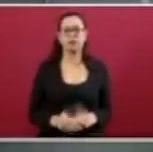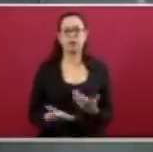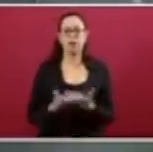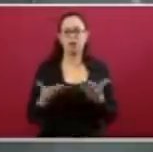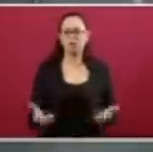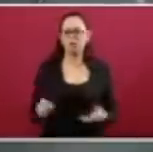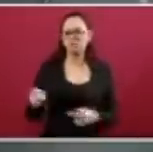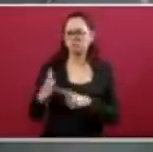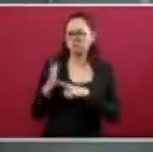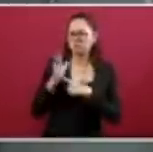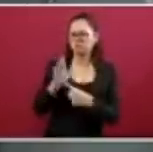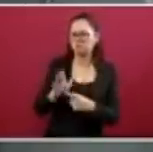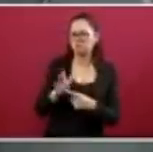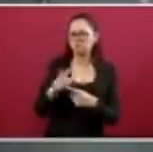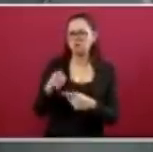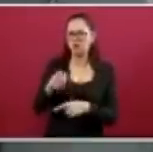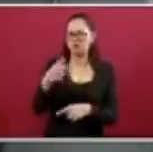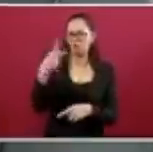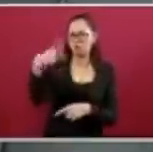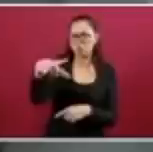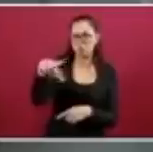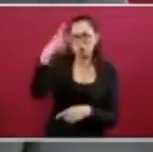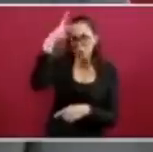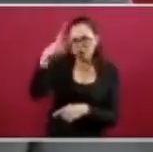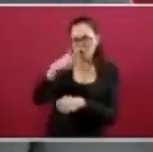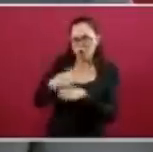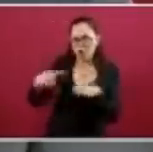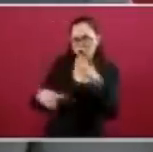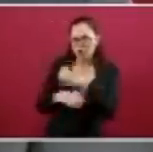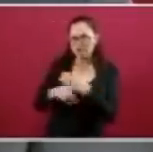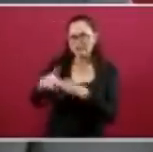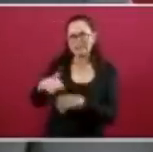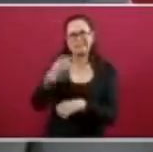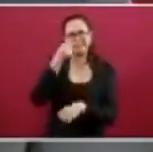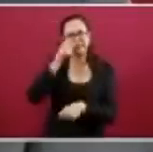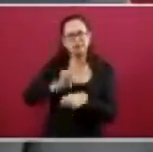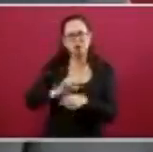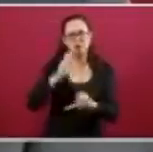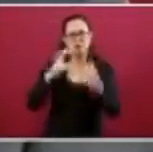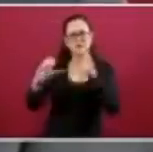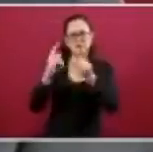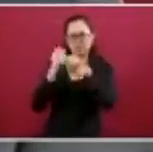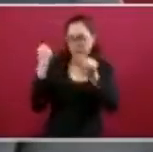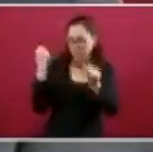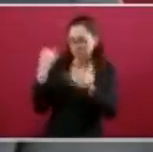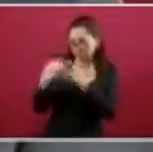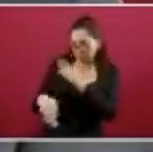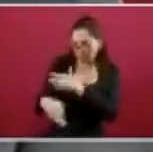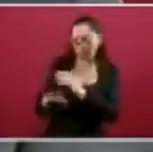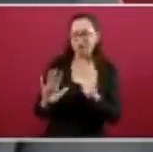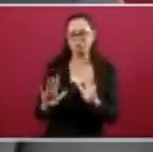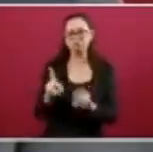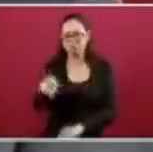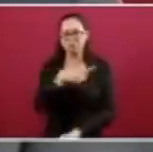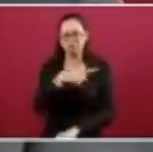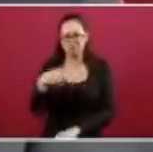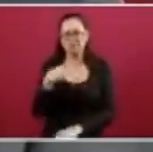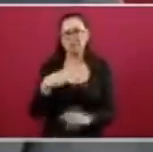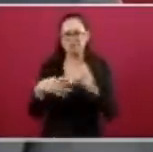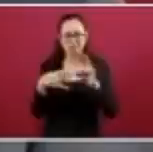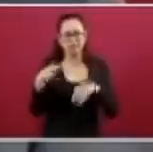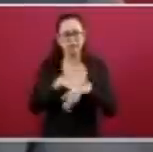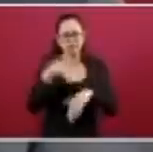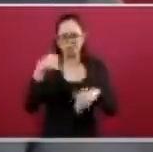no manifestó el secretario de Comunicaciones, hoy él tiene que explicar sobre esta situación.